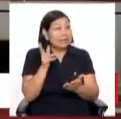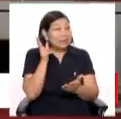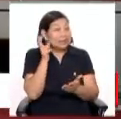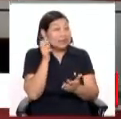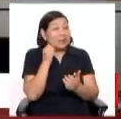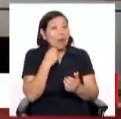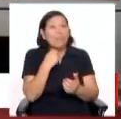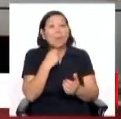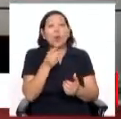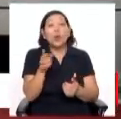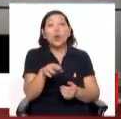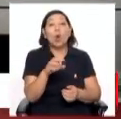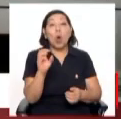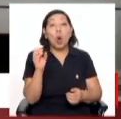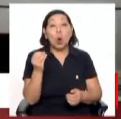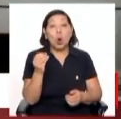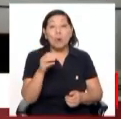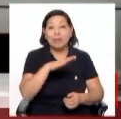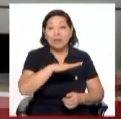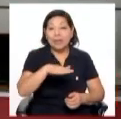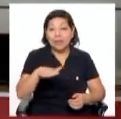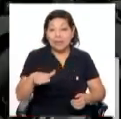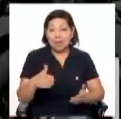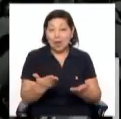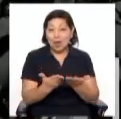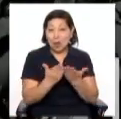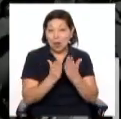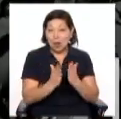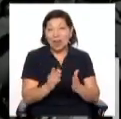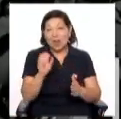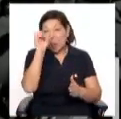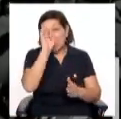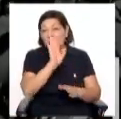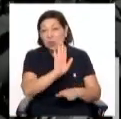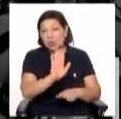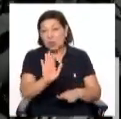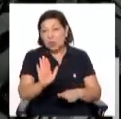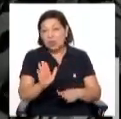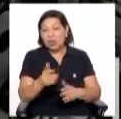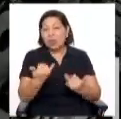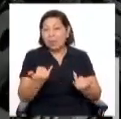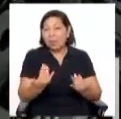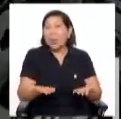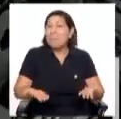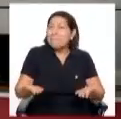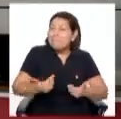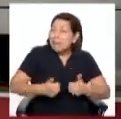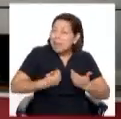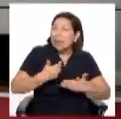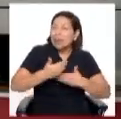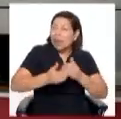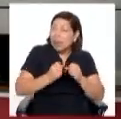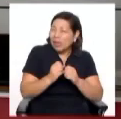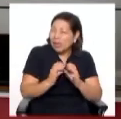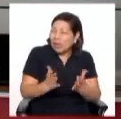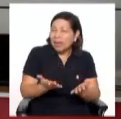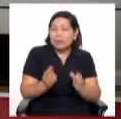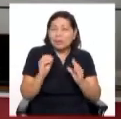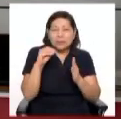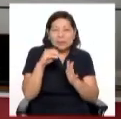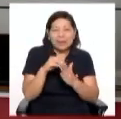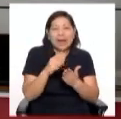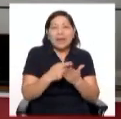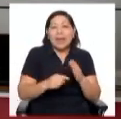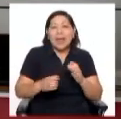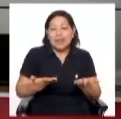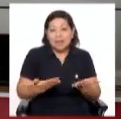escuchando es la voz de los adolescentes y de los niños, los escolares. ¿Qué opinan ellos con respecto a nuestra realidad social, al día a día? Quizás proponen